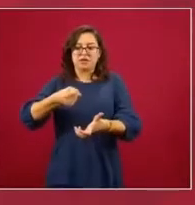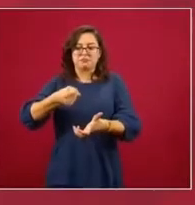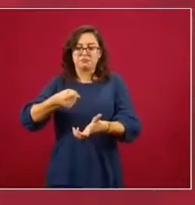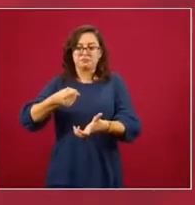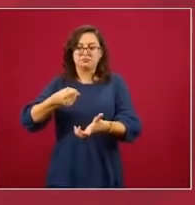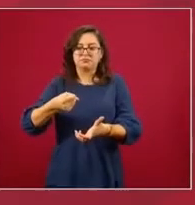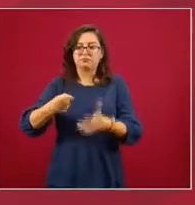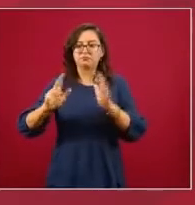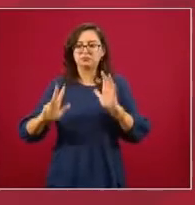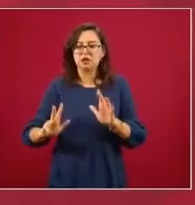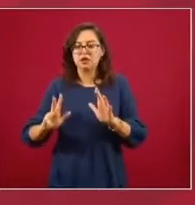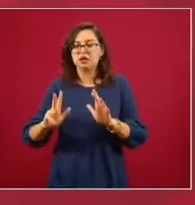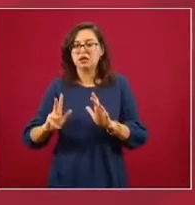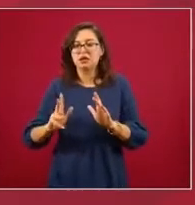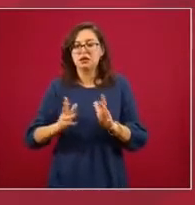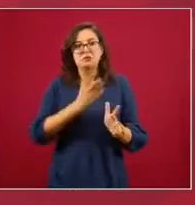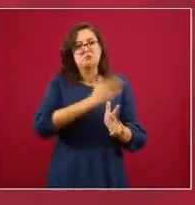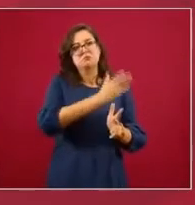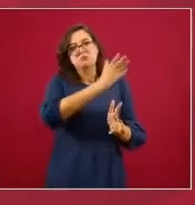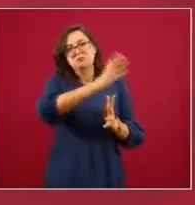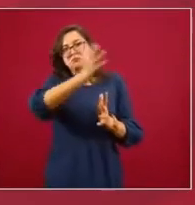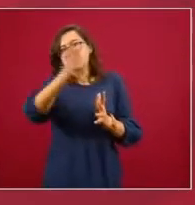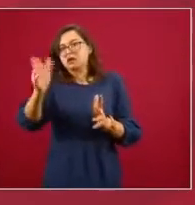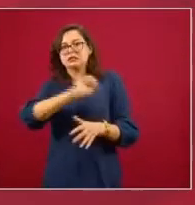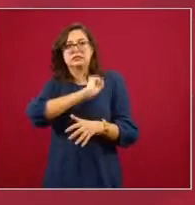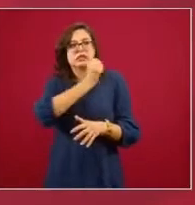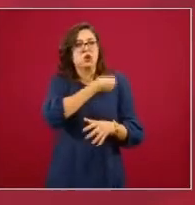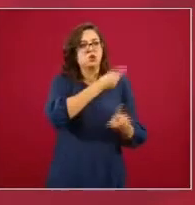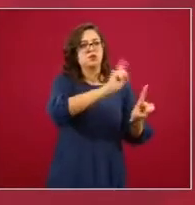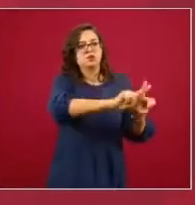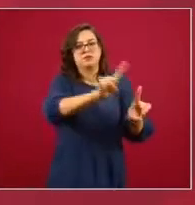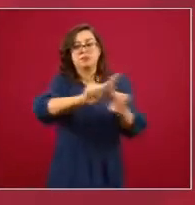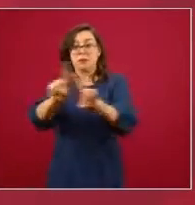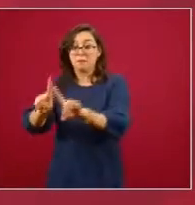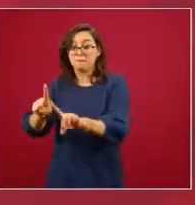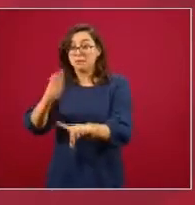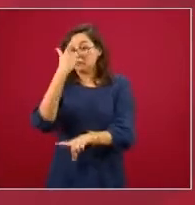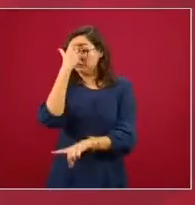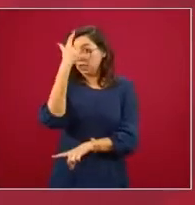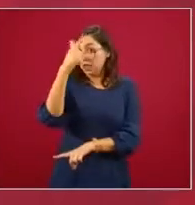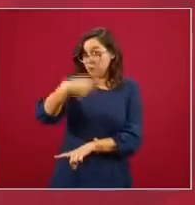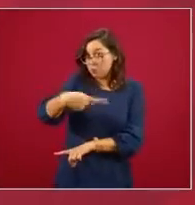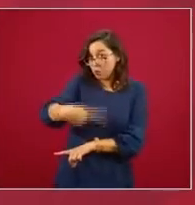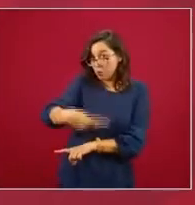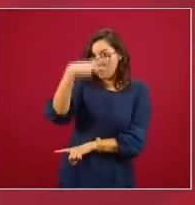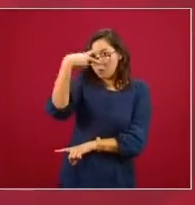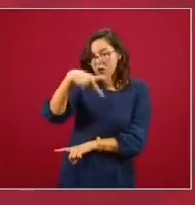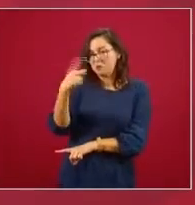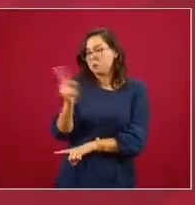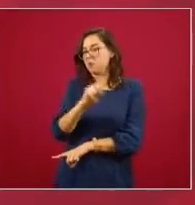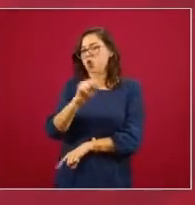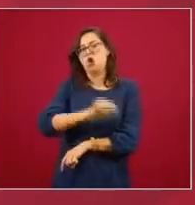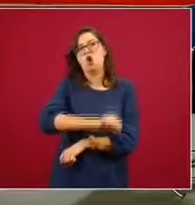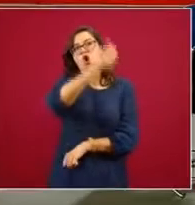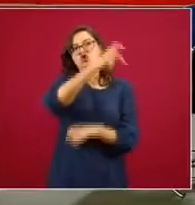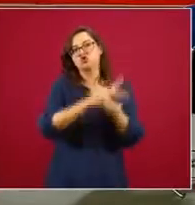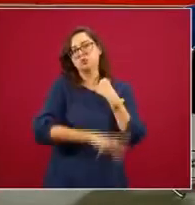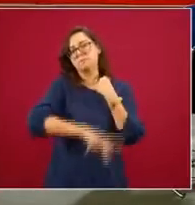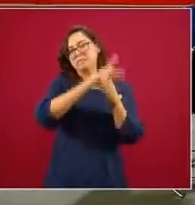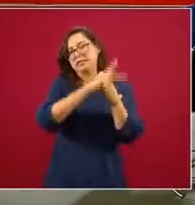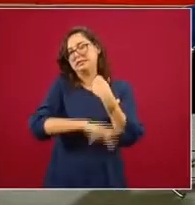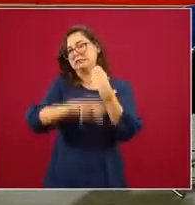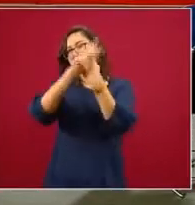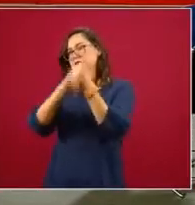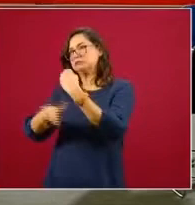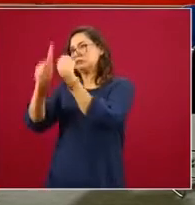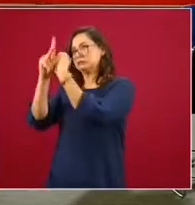posibilidad de múltiples proveedores de salud. Este es un modelo que no se inventó en México, es un modelo que adoptaron varios países